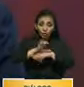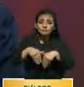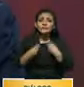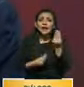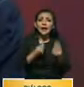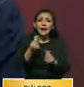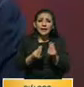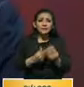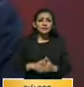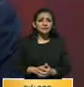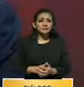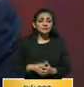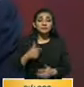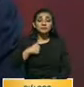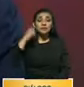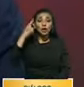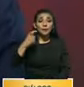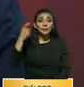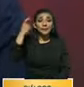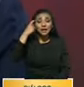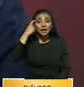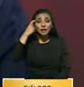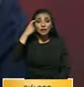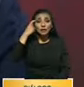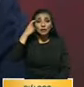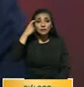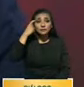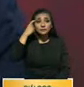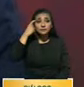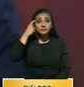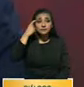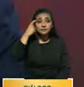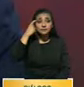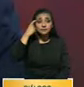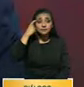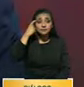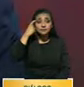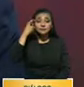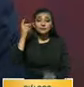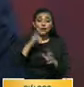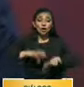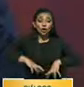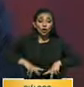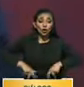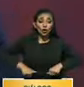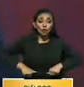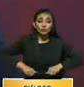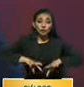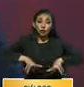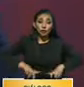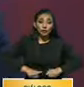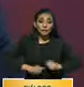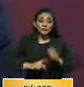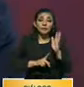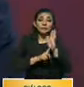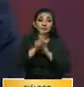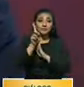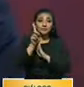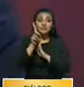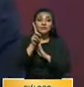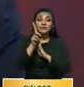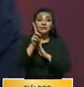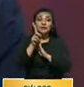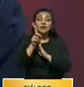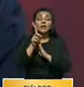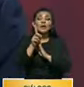a cambiar en mi gobierno de la matriz corruptiva a la matriz productiva. De la